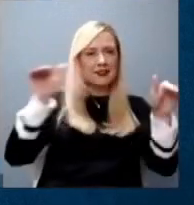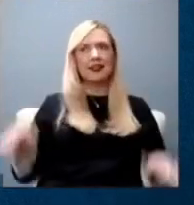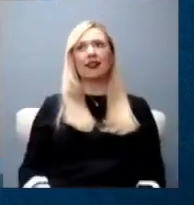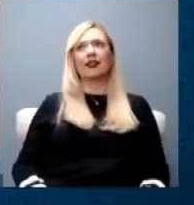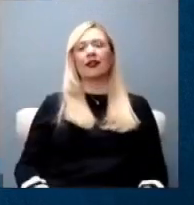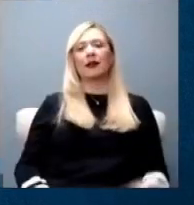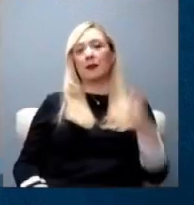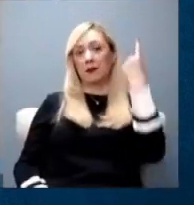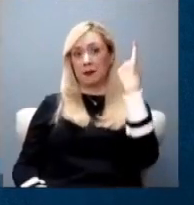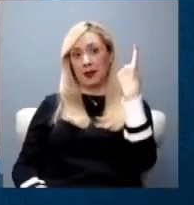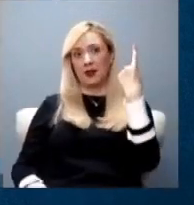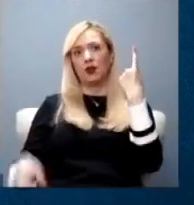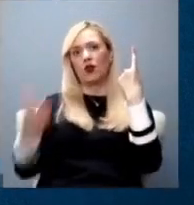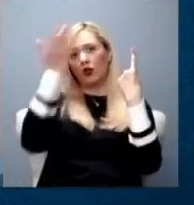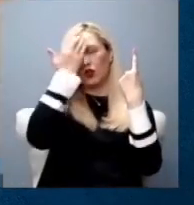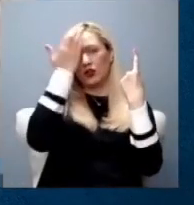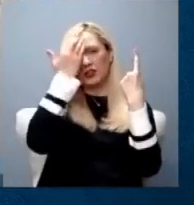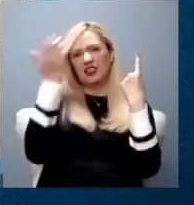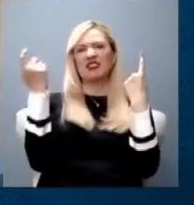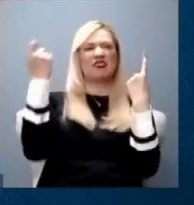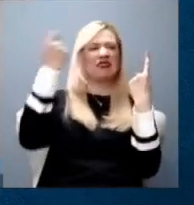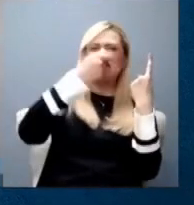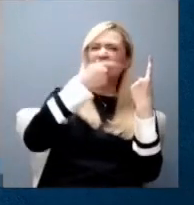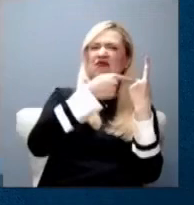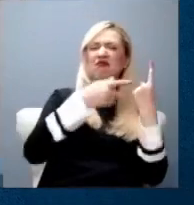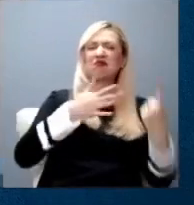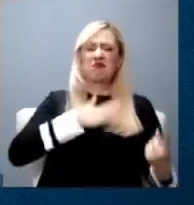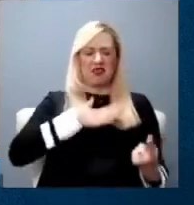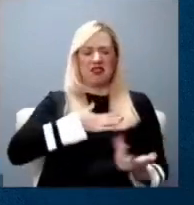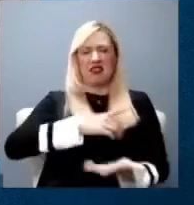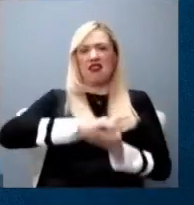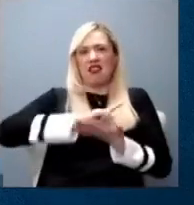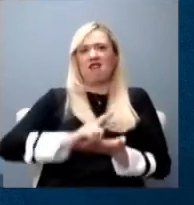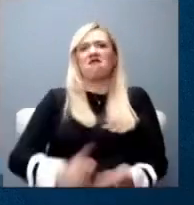primer paso es que conozcamos cuáles son nuestros derechos, ¿verdad?